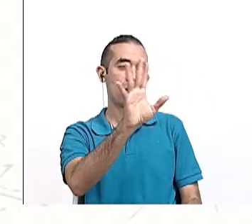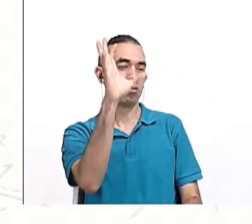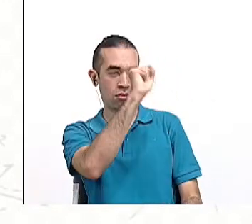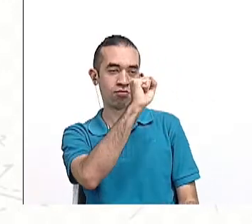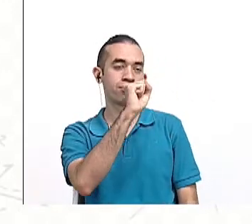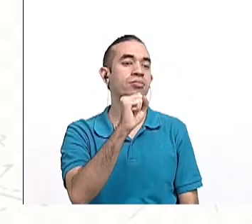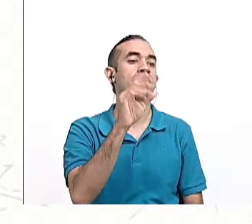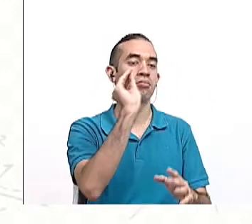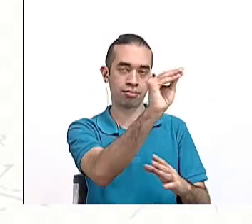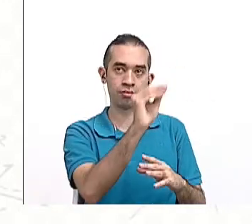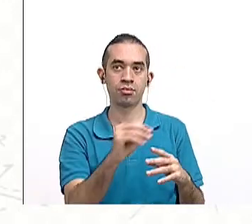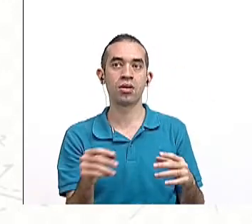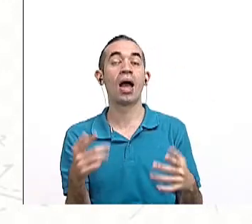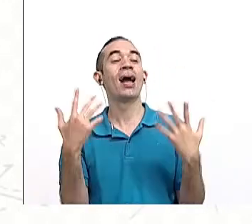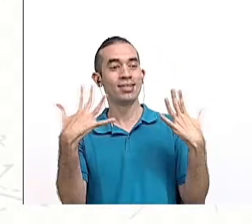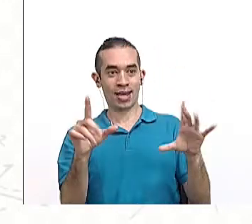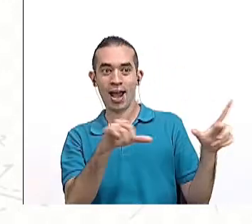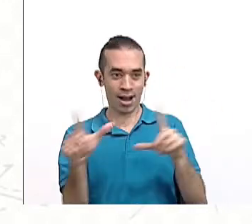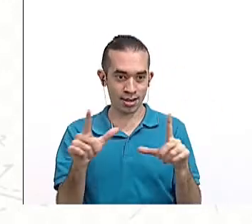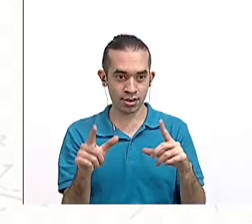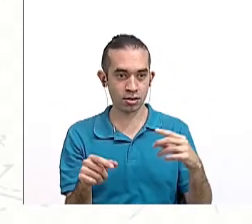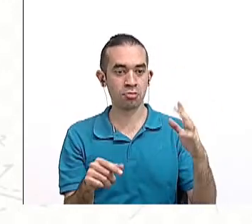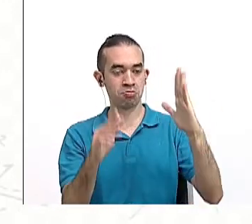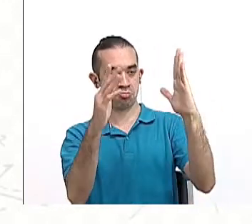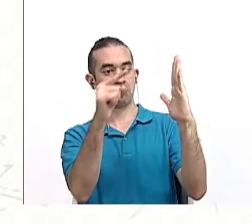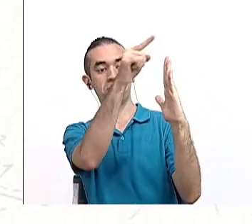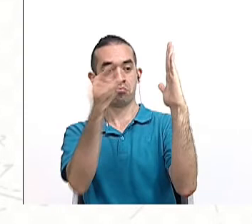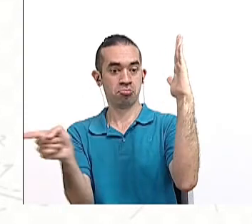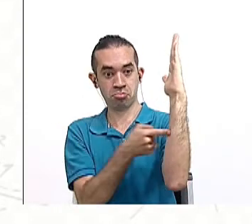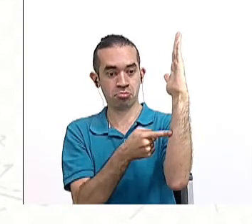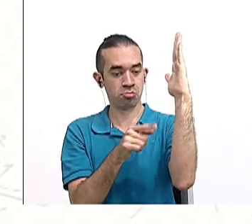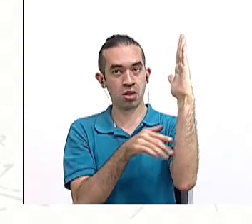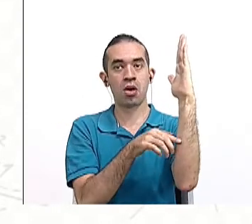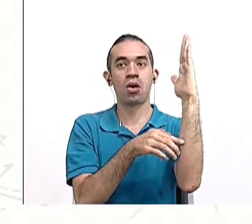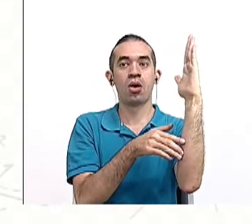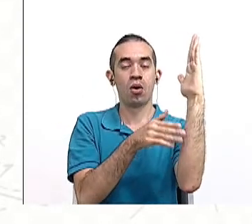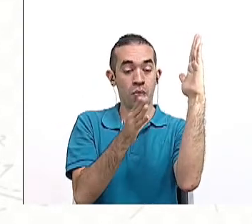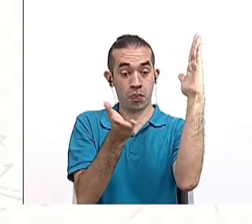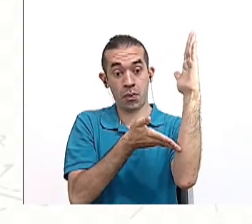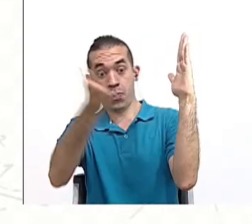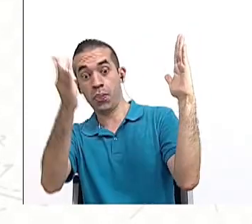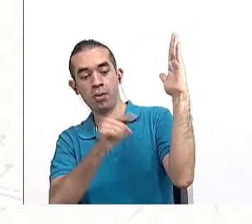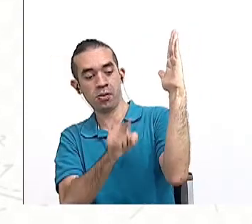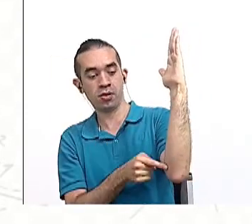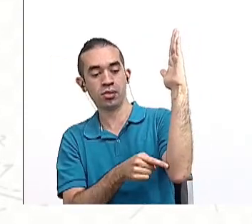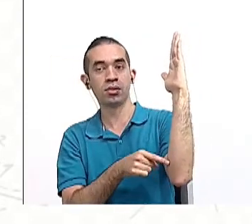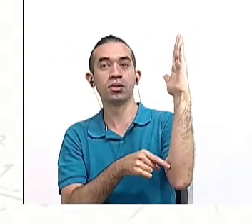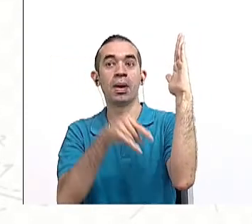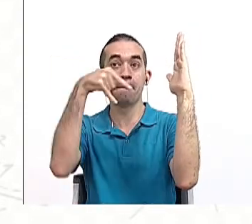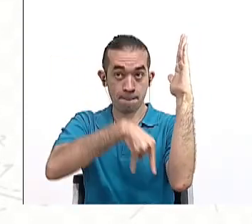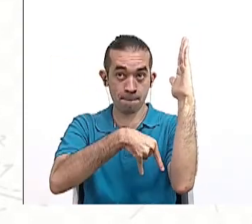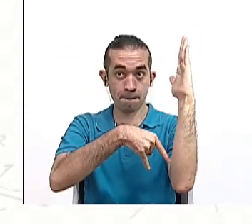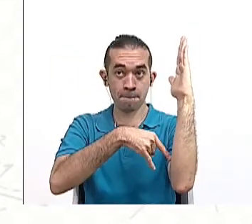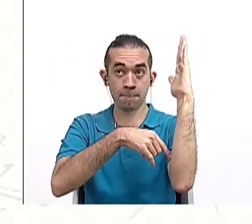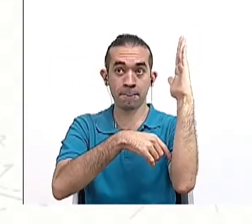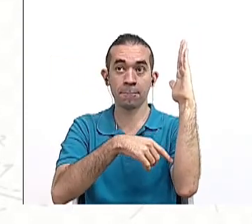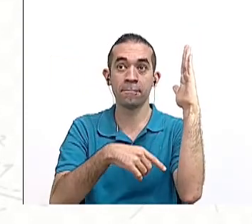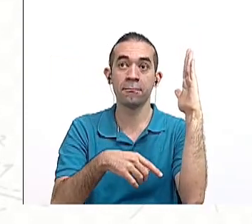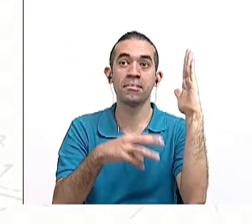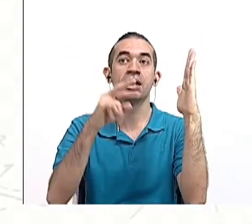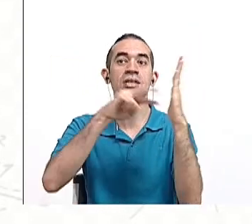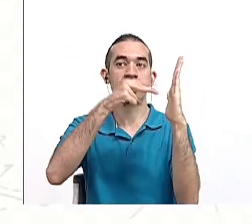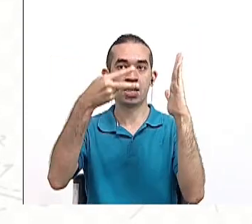internos que no están a la par en este caso sería 54 más alfa y me queda que el valor de pi es